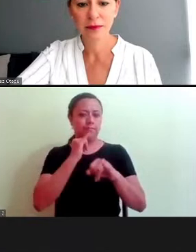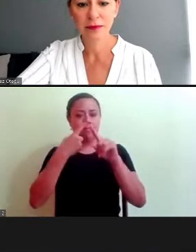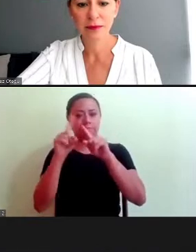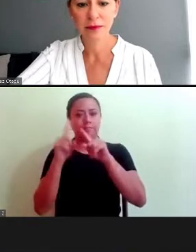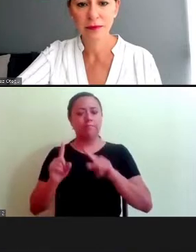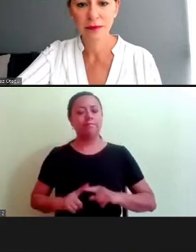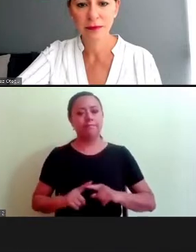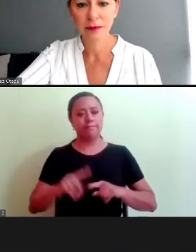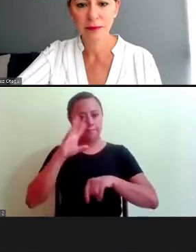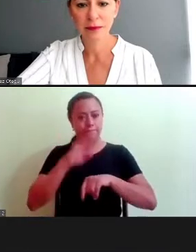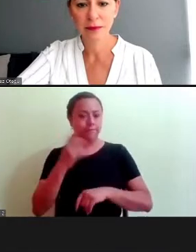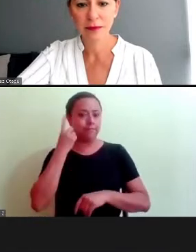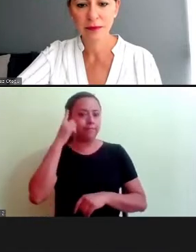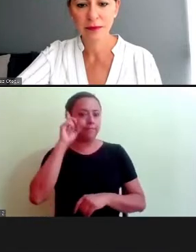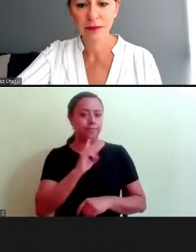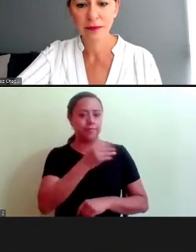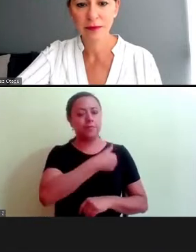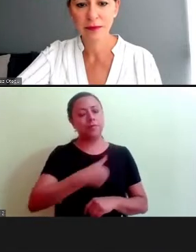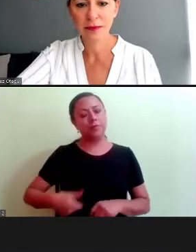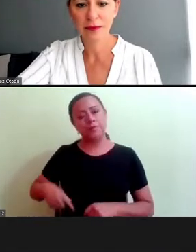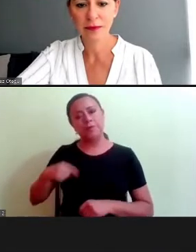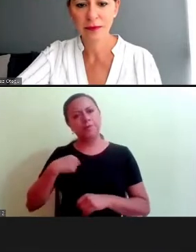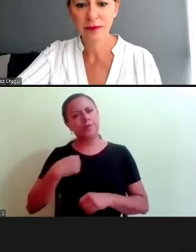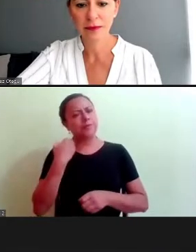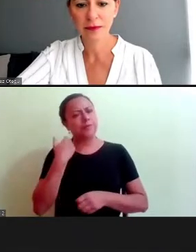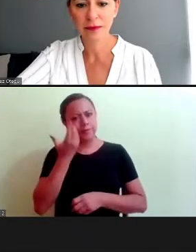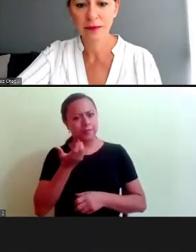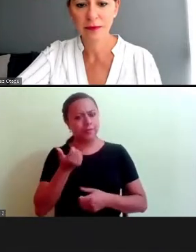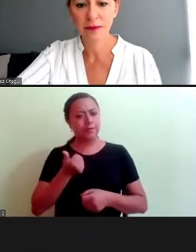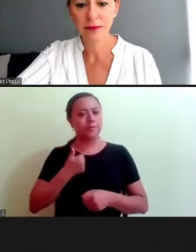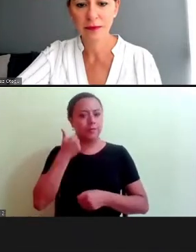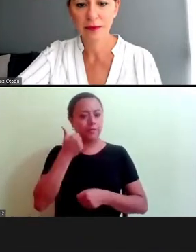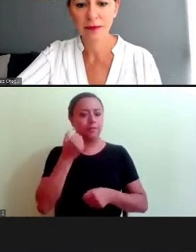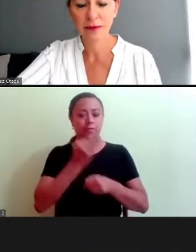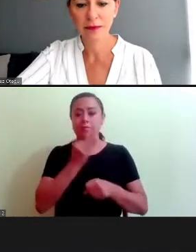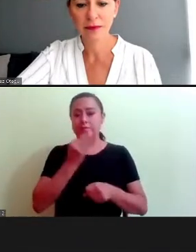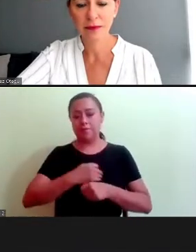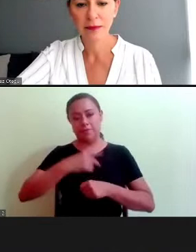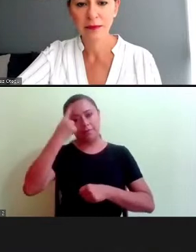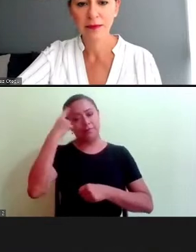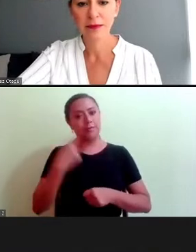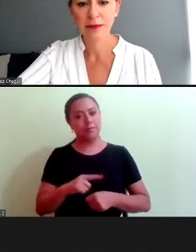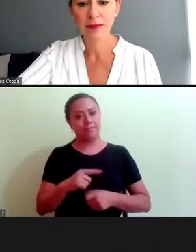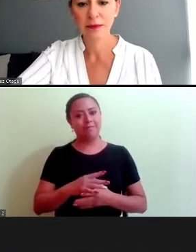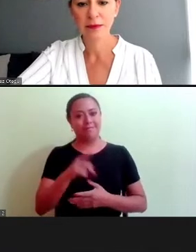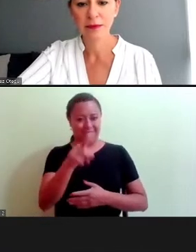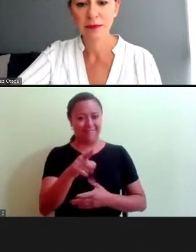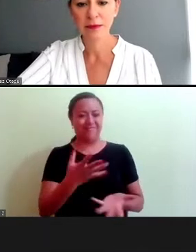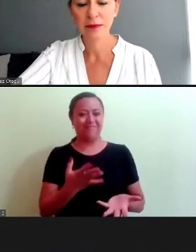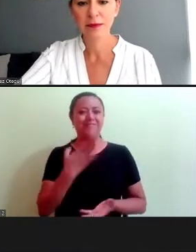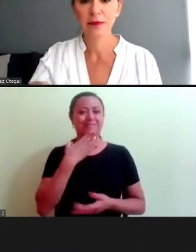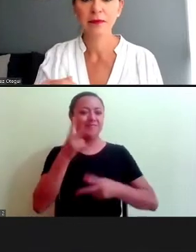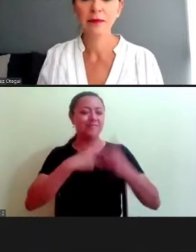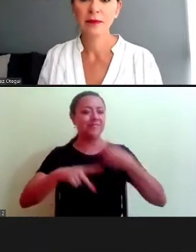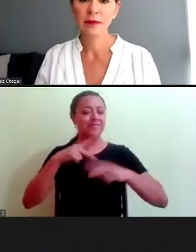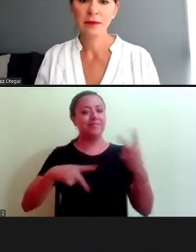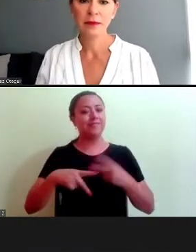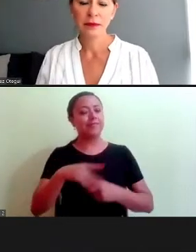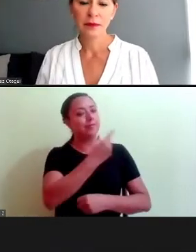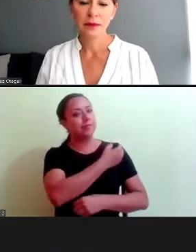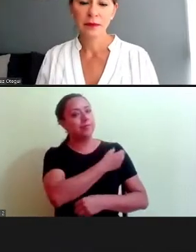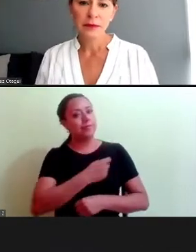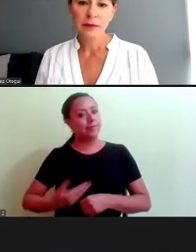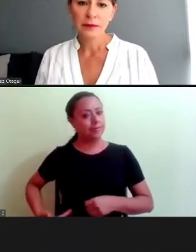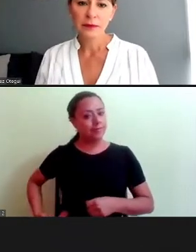diputada presidenta, quiero aprovechar la ocasión para darle la bienvenida como presidenta de esta Comisión de Igualdad de Género, en la